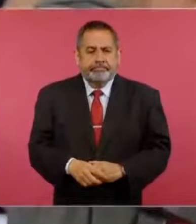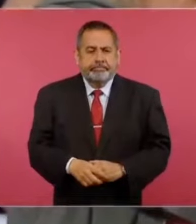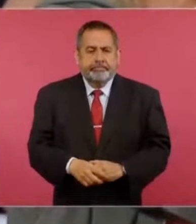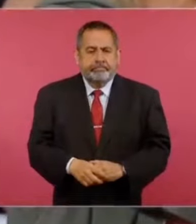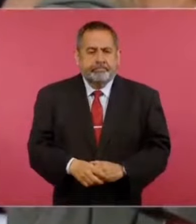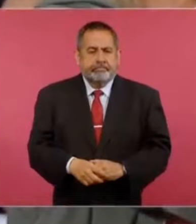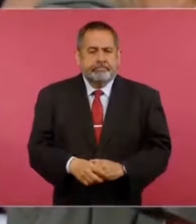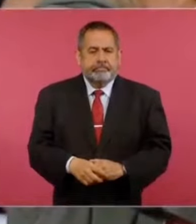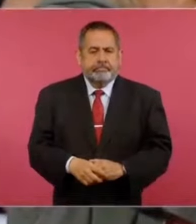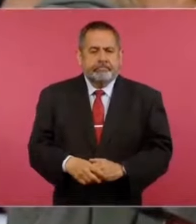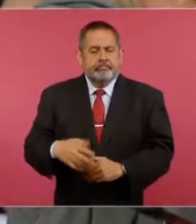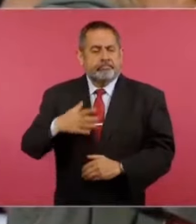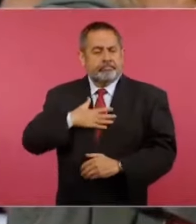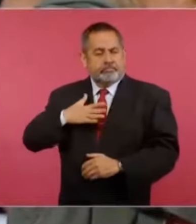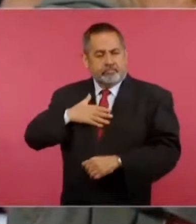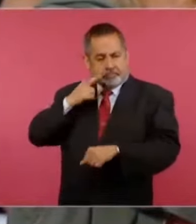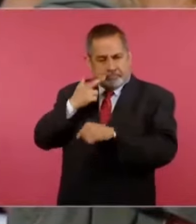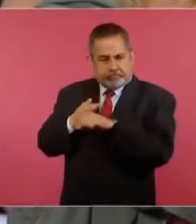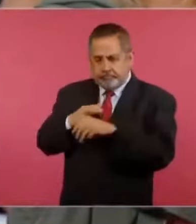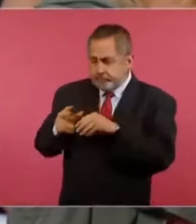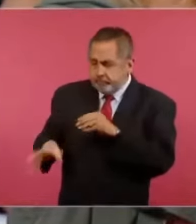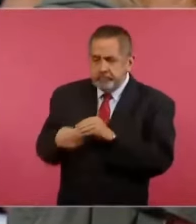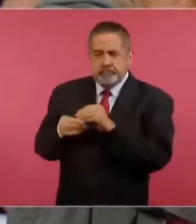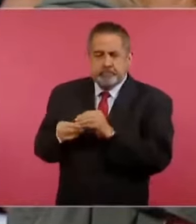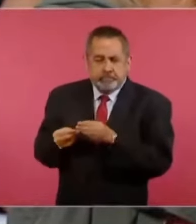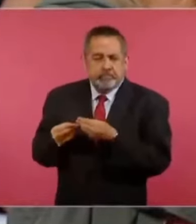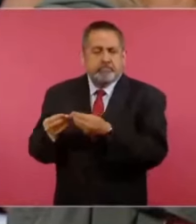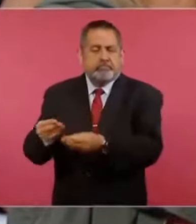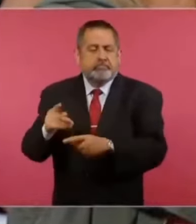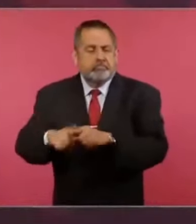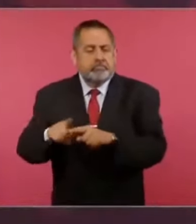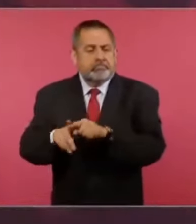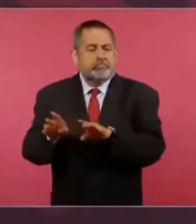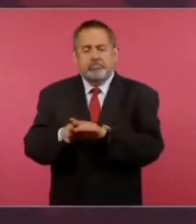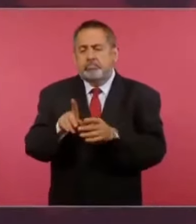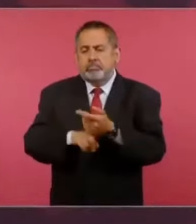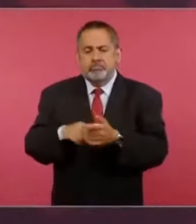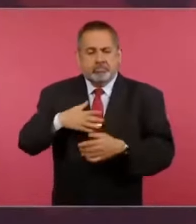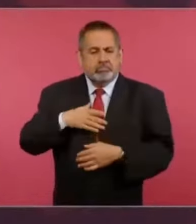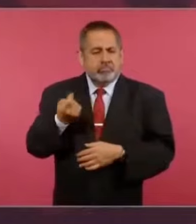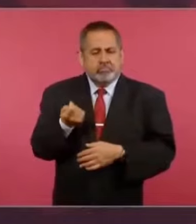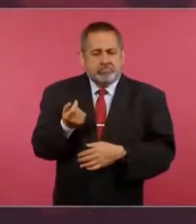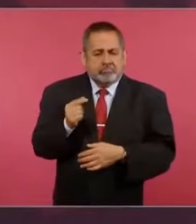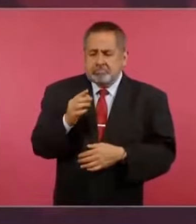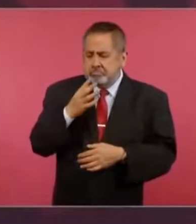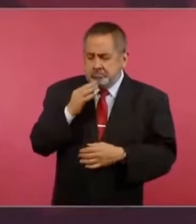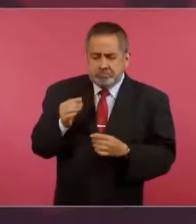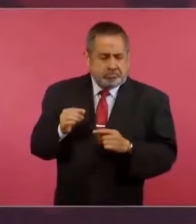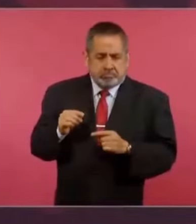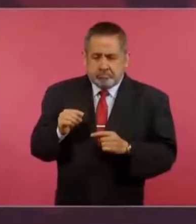Lo que nos corresponde a nosotros es relativamente poco,